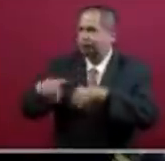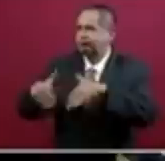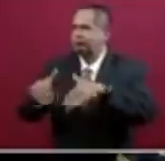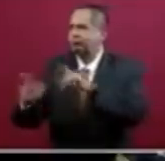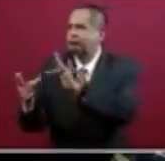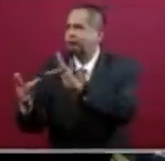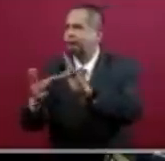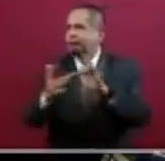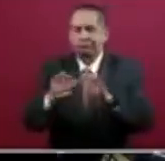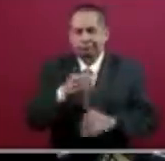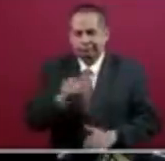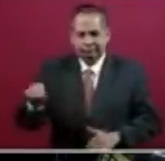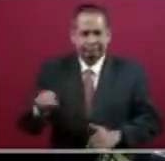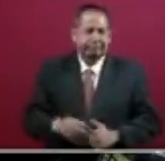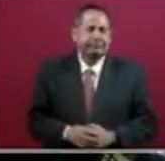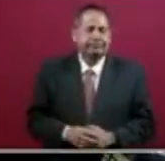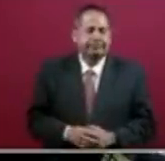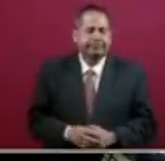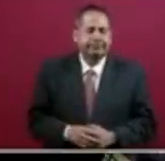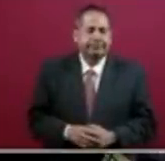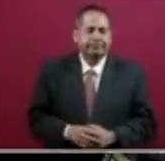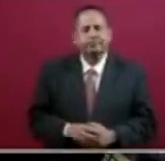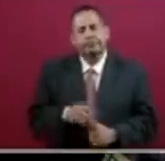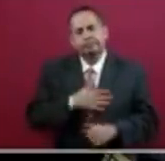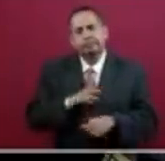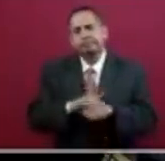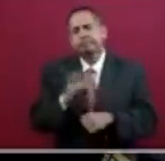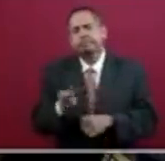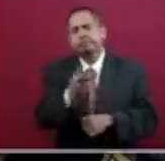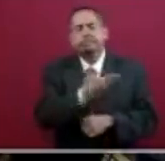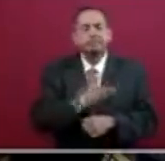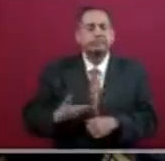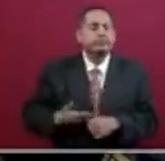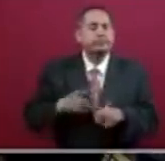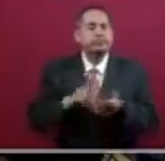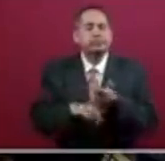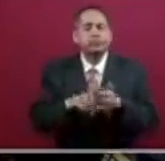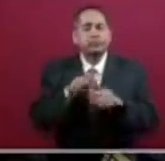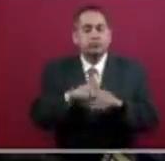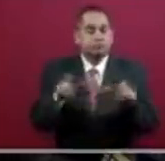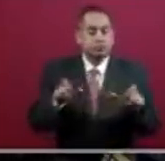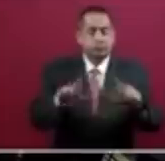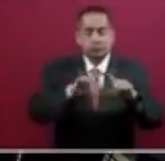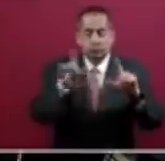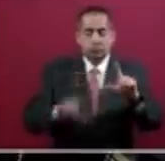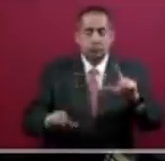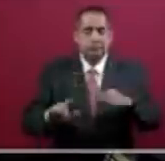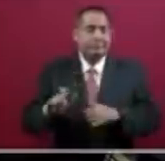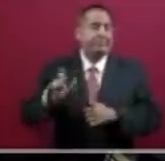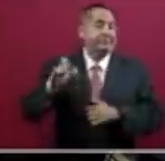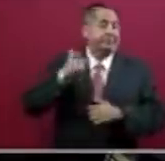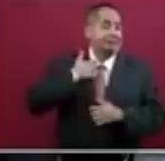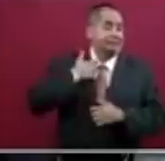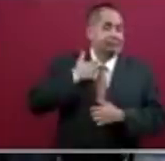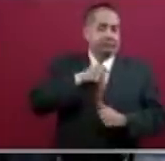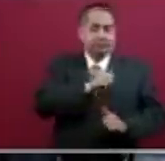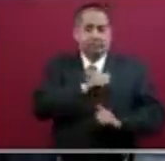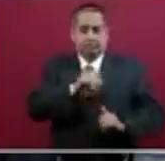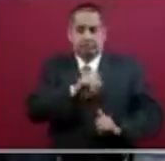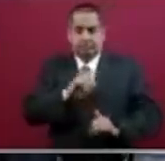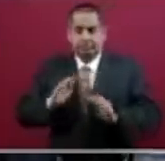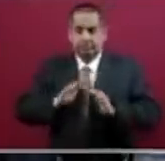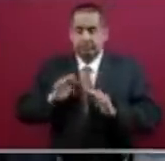Buenos días, presidente. Preguntarle en el tema de la Guardia Nacional, concretamente si está pensando en un militar retirado para que encabece esta